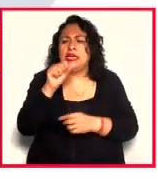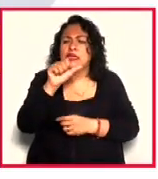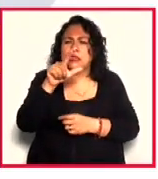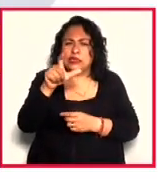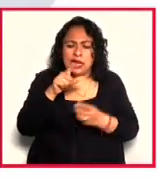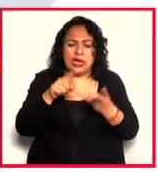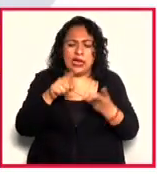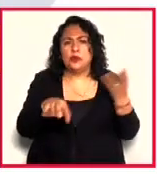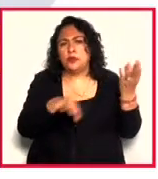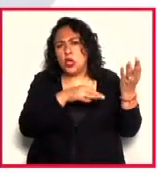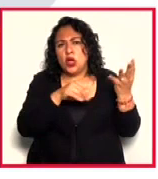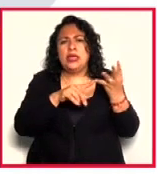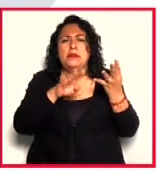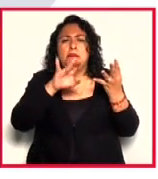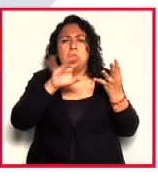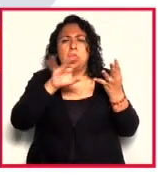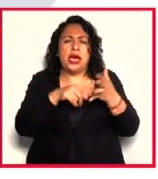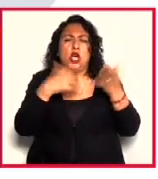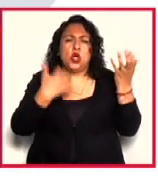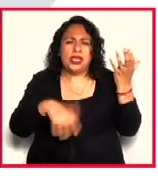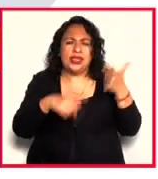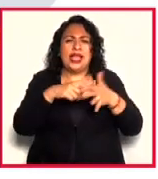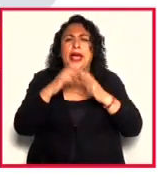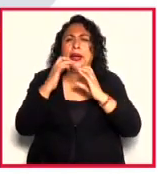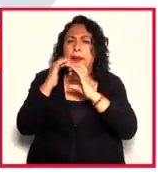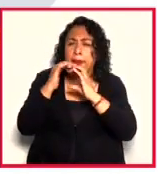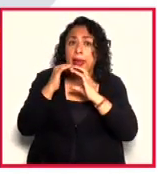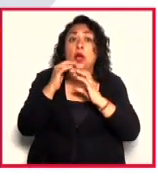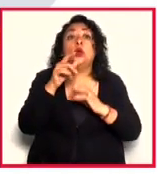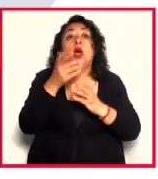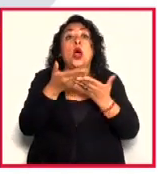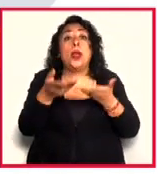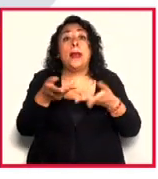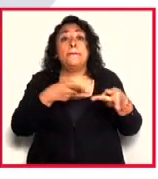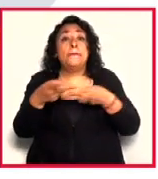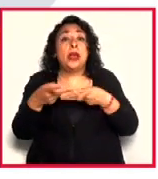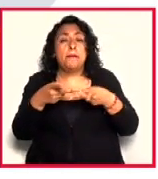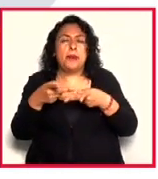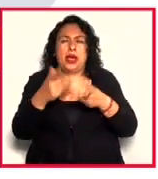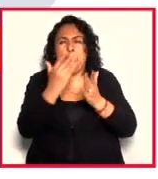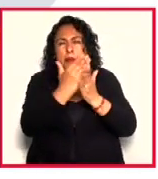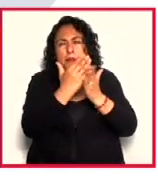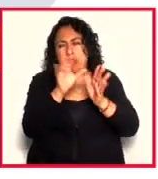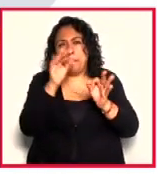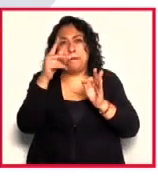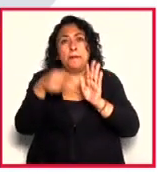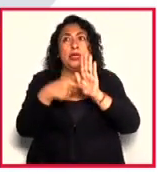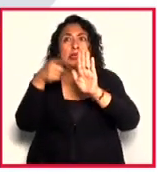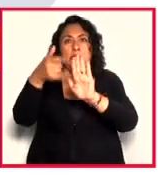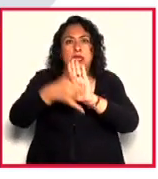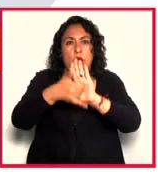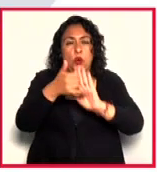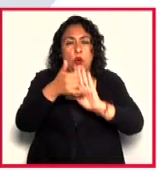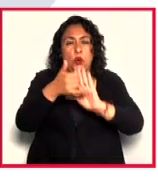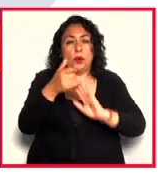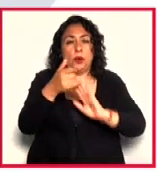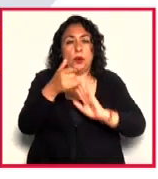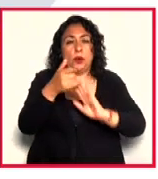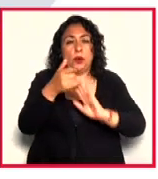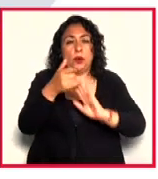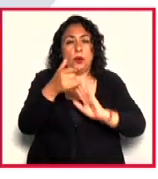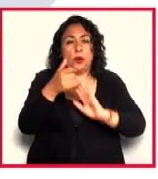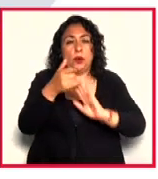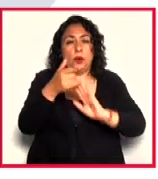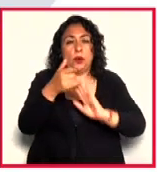bajo, guitarra y flauta. Actualmente prepara el repertorio que presentará en Nueva York. Tocaría la pieza con la que participé, que es